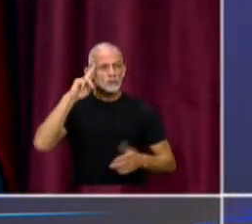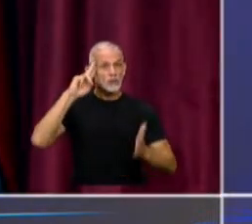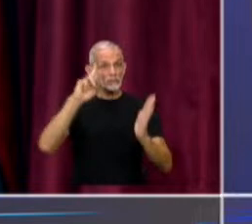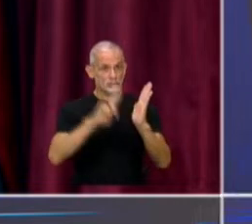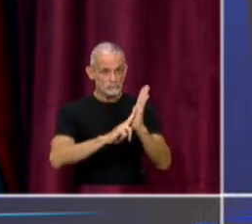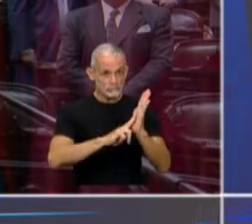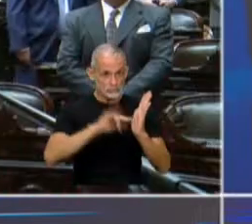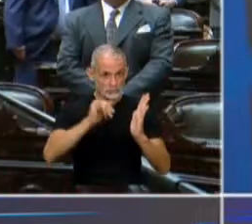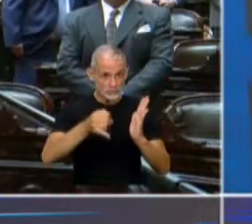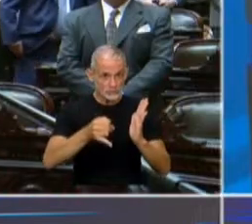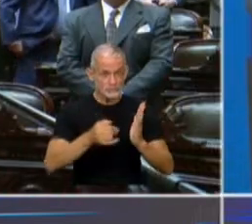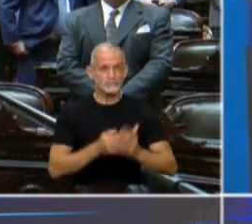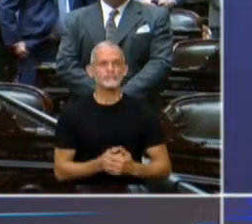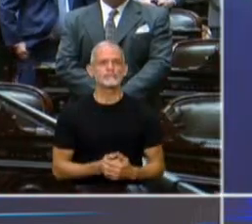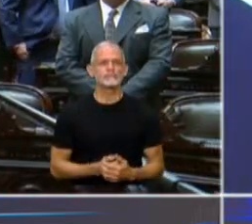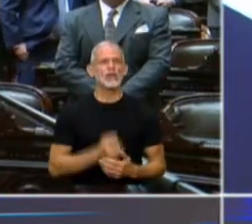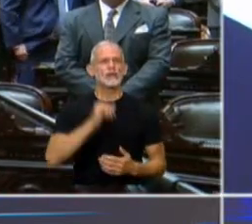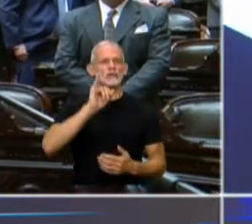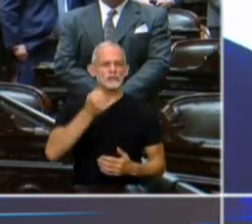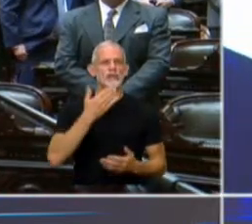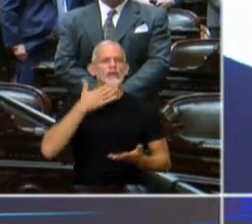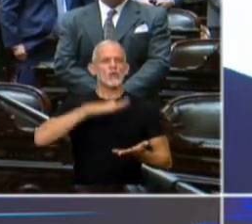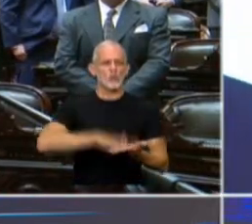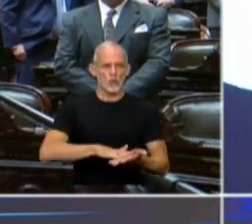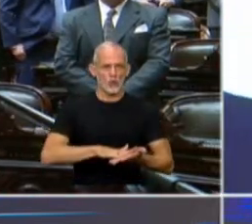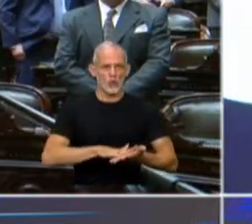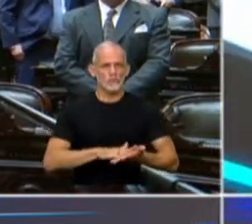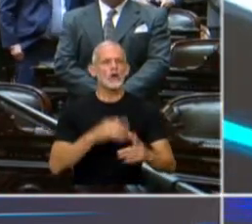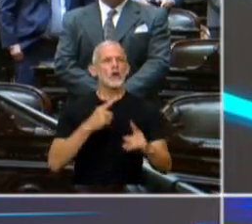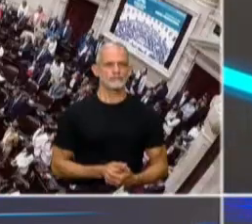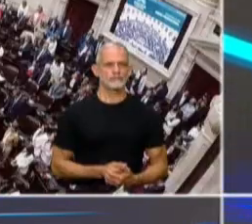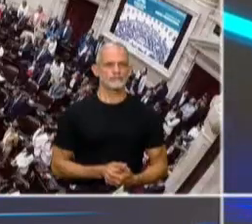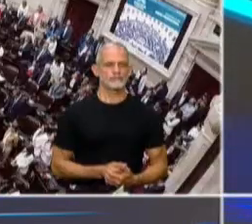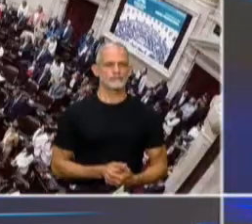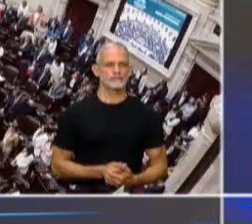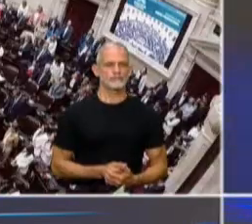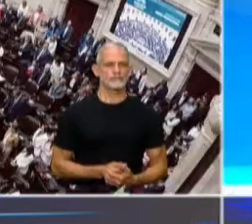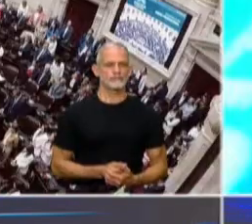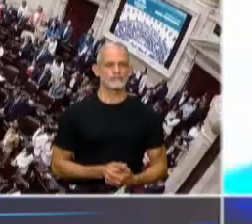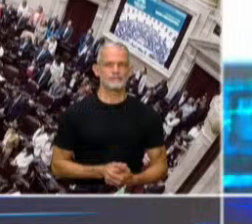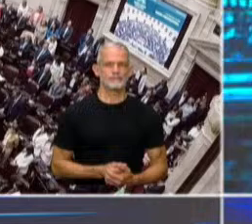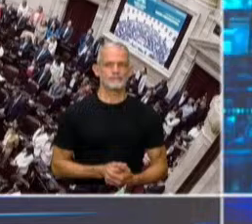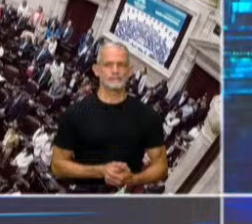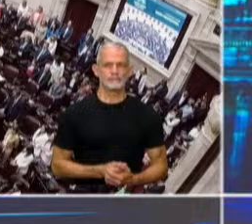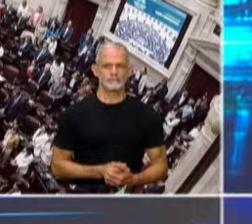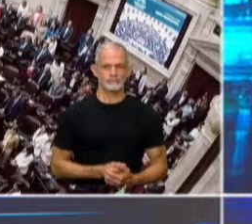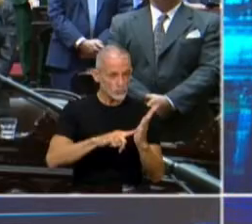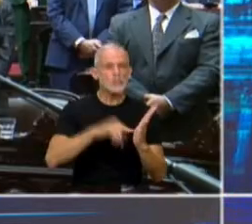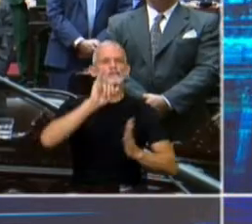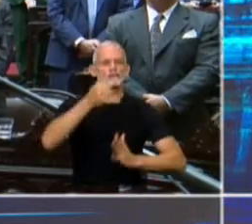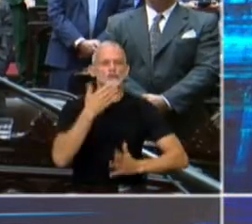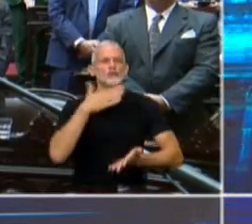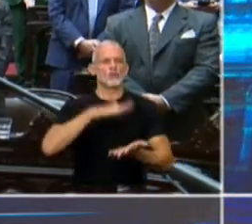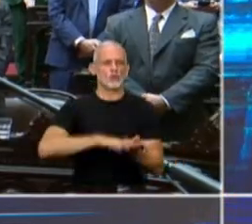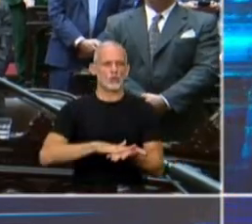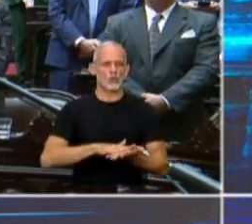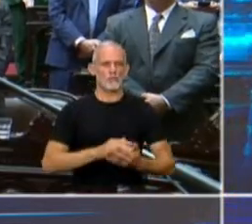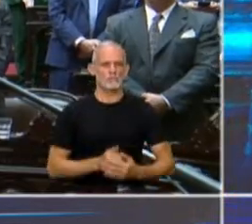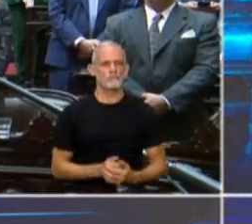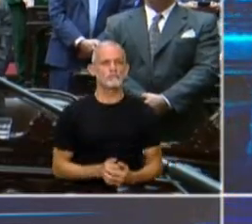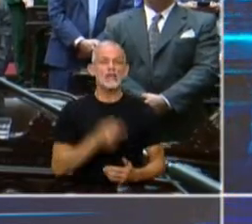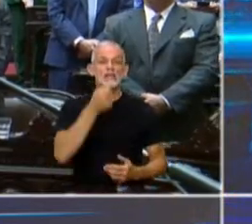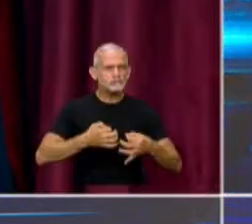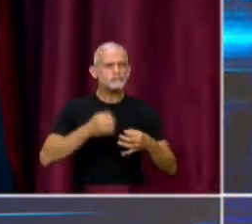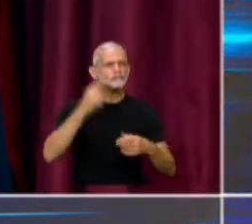lo que presenten y en parte de lo que surjan de esas negociaciones políticas. Y ahí hay preguntas, porque ¿cuáles pueden ser los proyectos votables? Bueno,